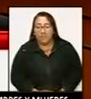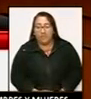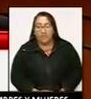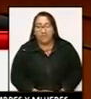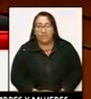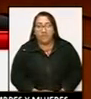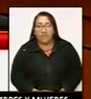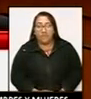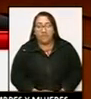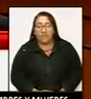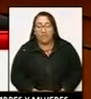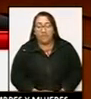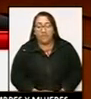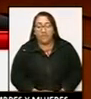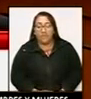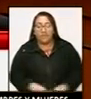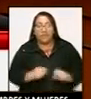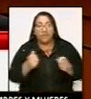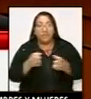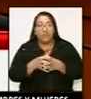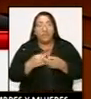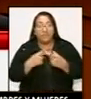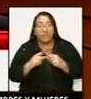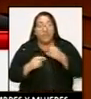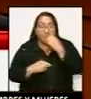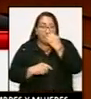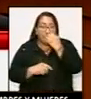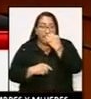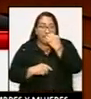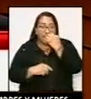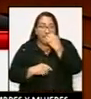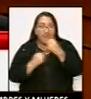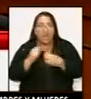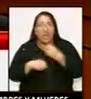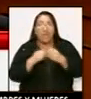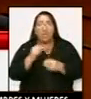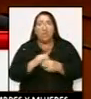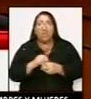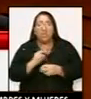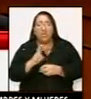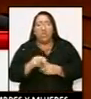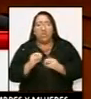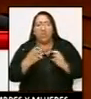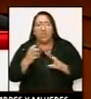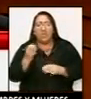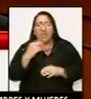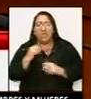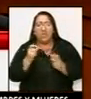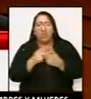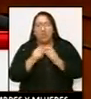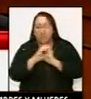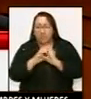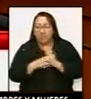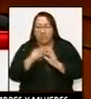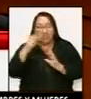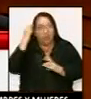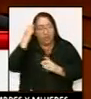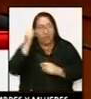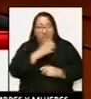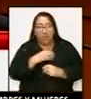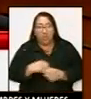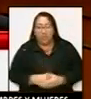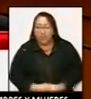fondo. Este es el sistema neoliberal que ha impuesto en el año 90 con la Constitución Política del